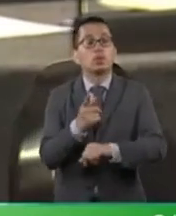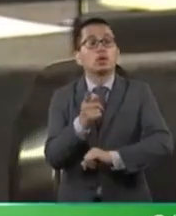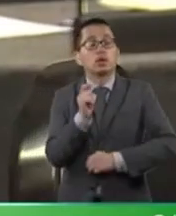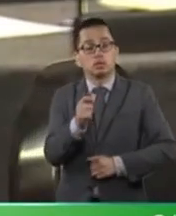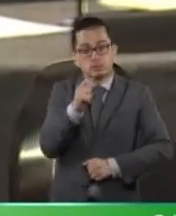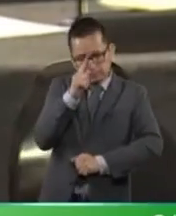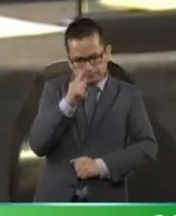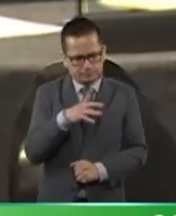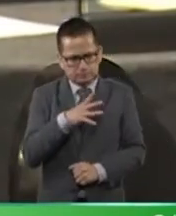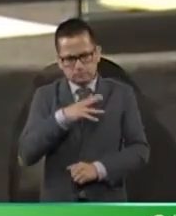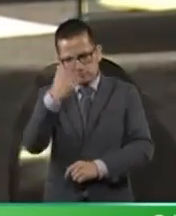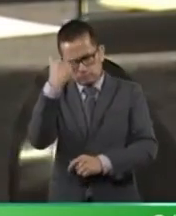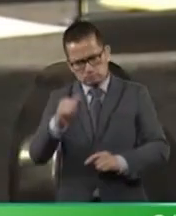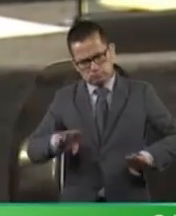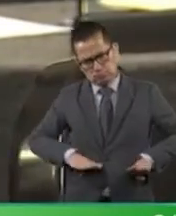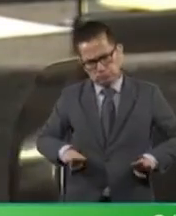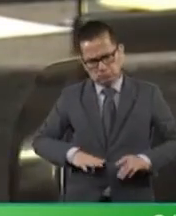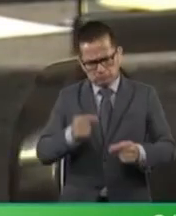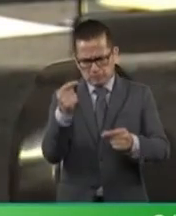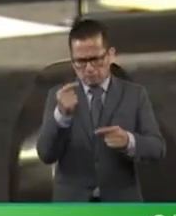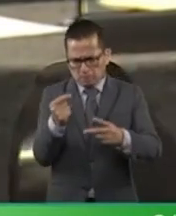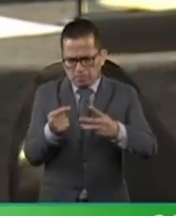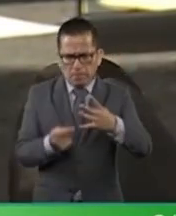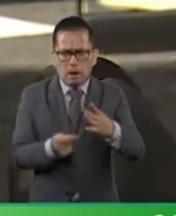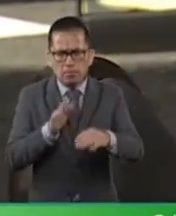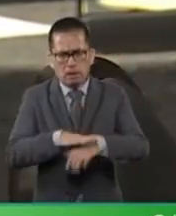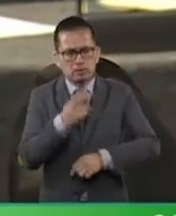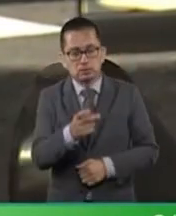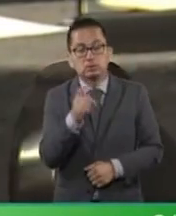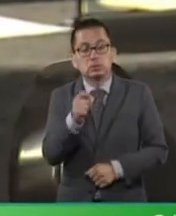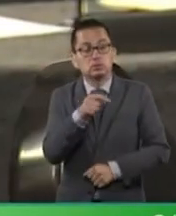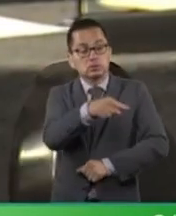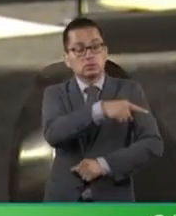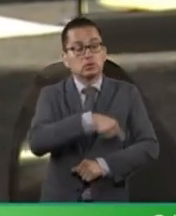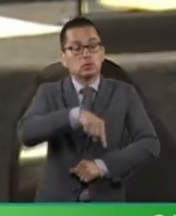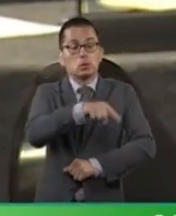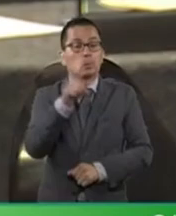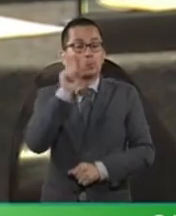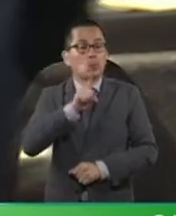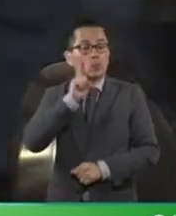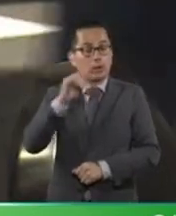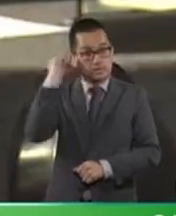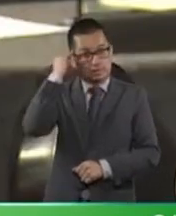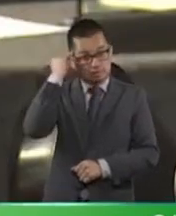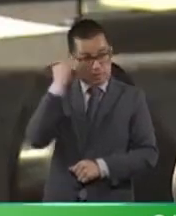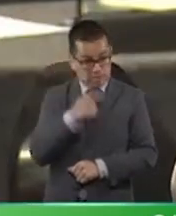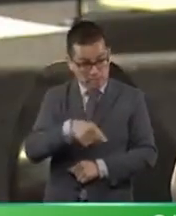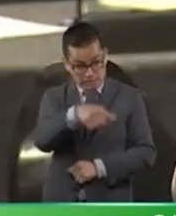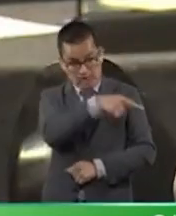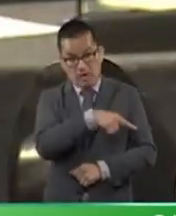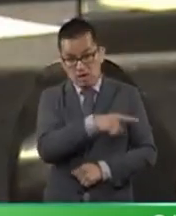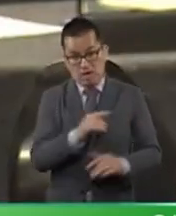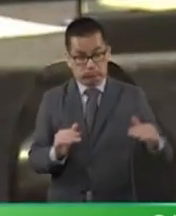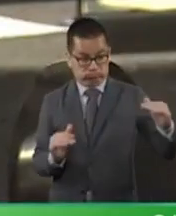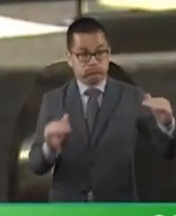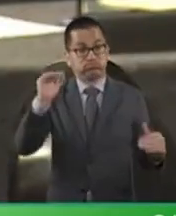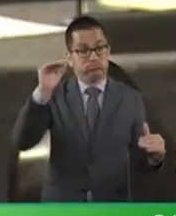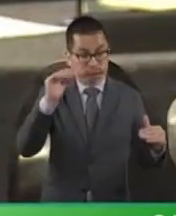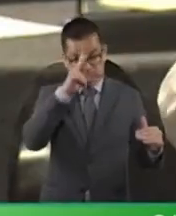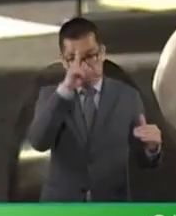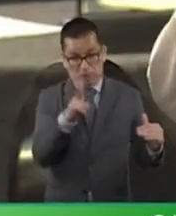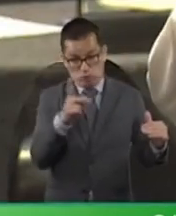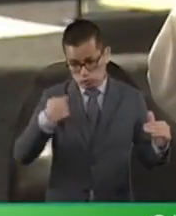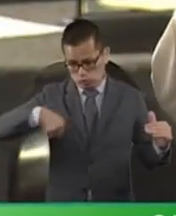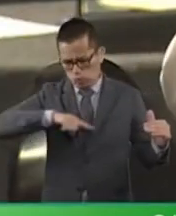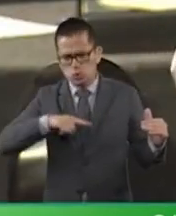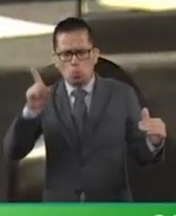interseccional nos ayuda precisamente a ver que la desigualdad que viven las mujeres indígenas no es la misma la que vivimos todas las mujeres que estamos aquí. Que